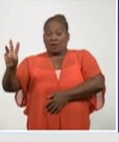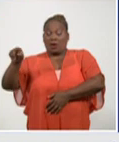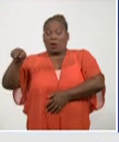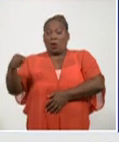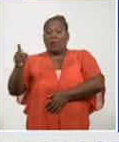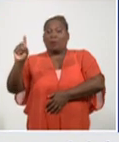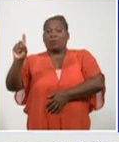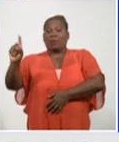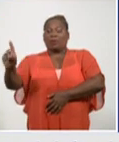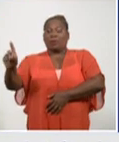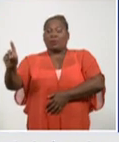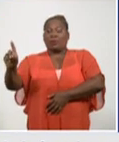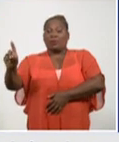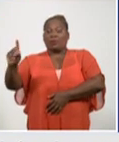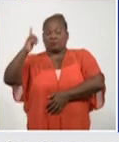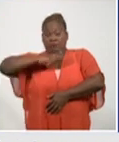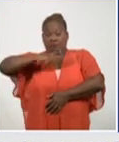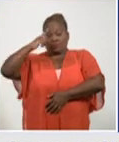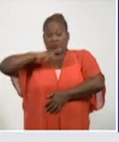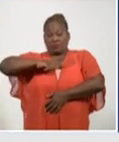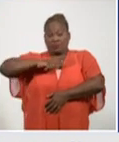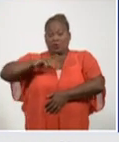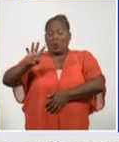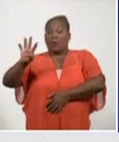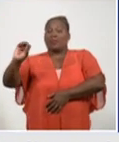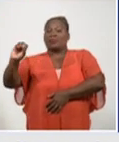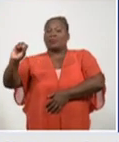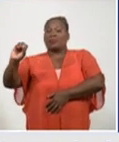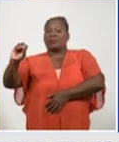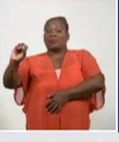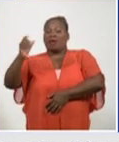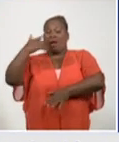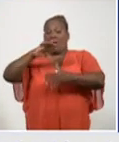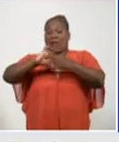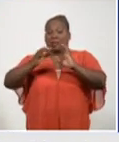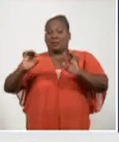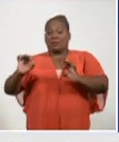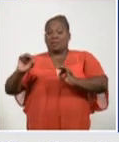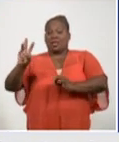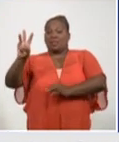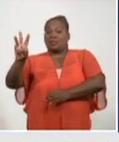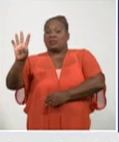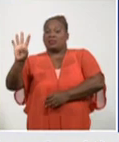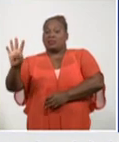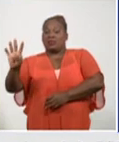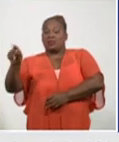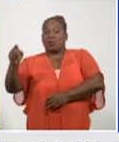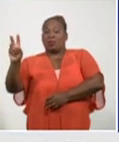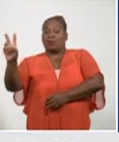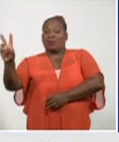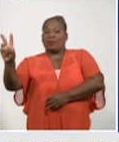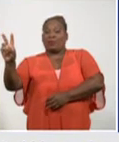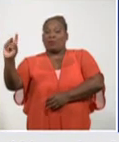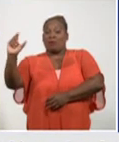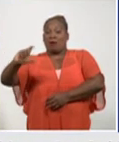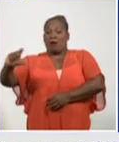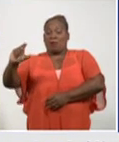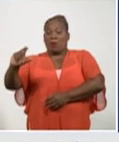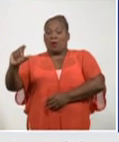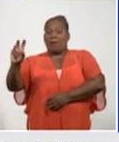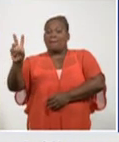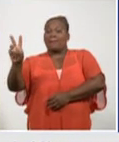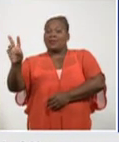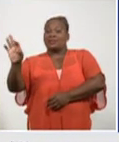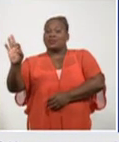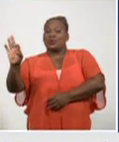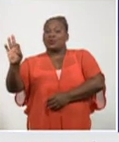43,1, Ciego de Ávila 40, Artemisa 34,2, Camagüey